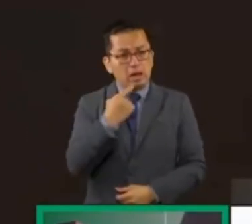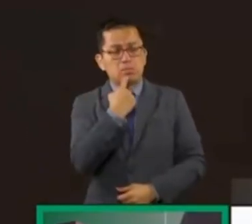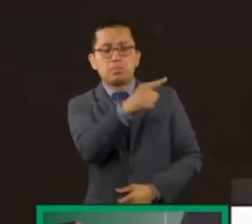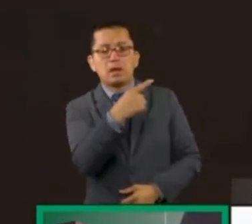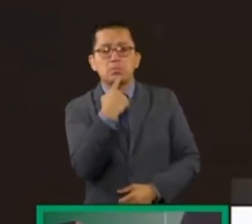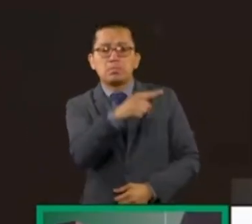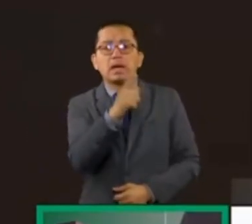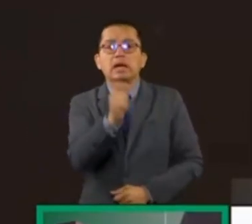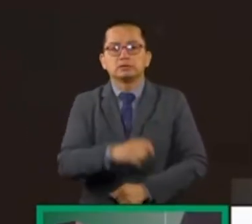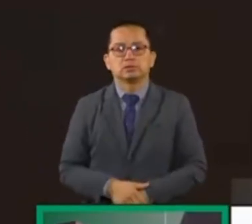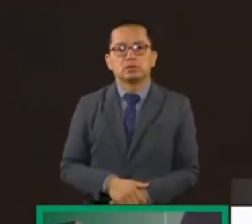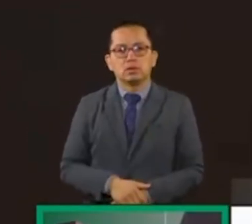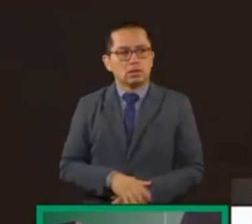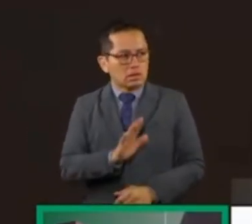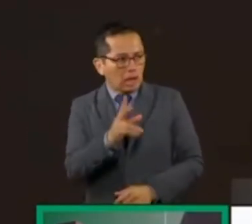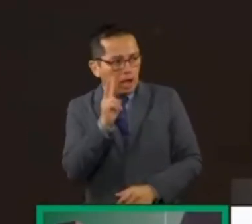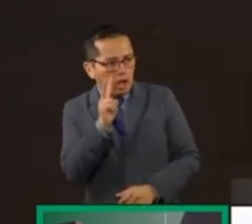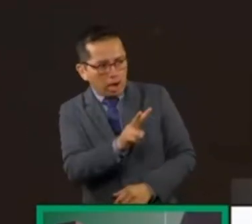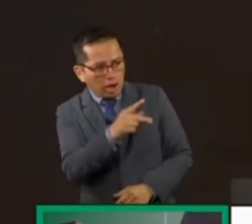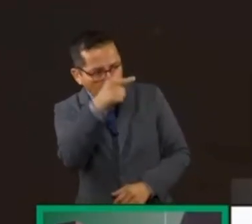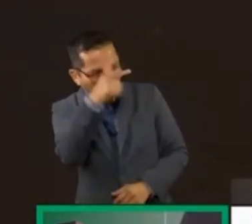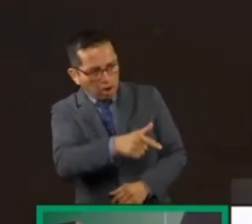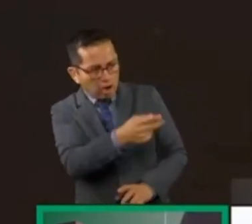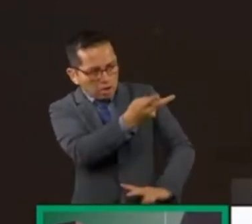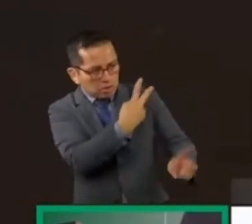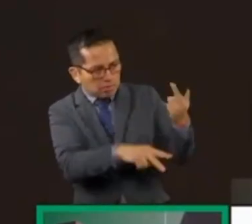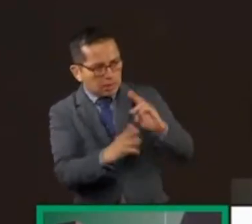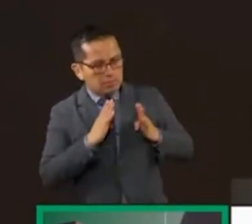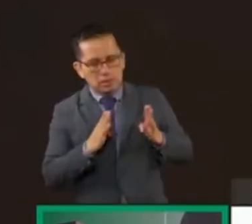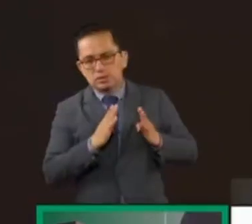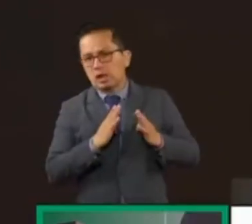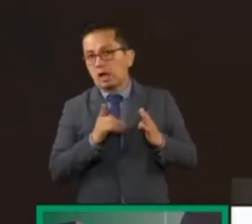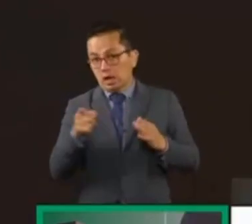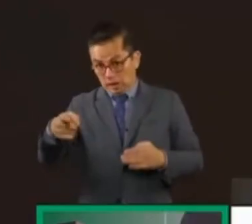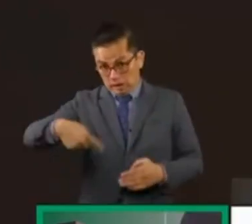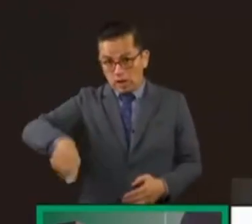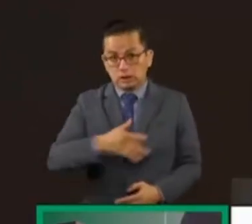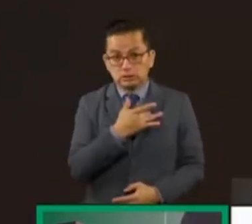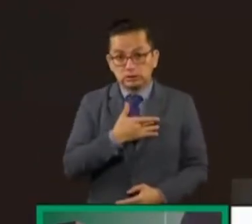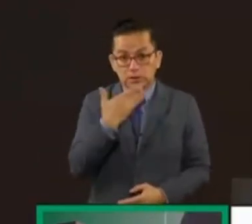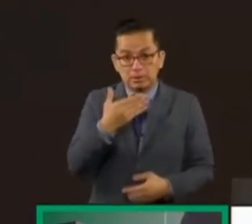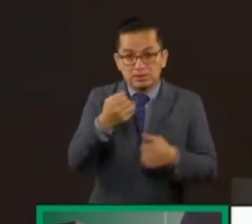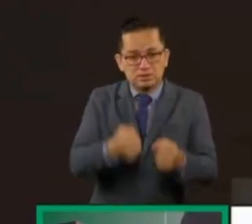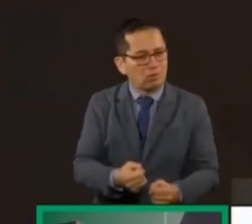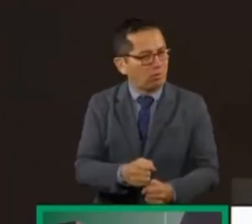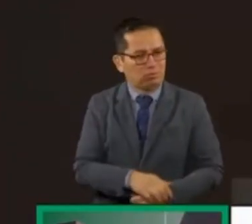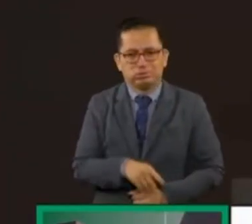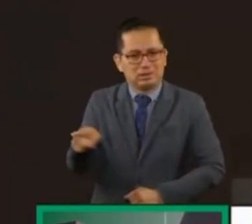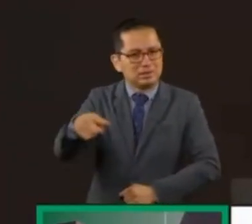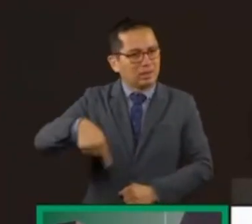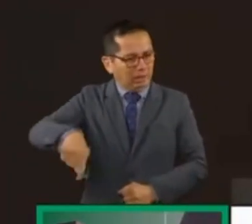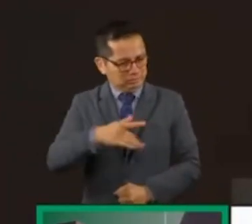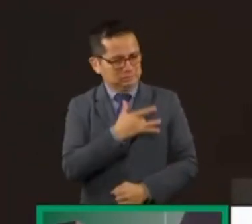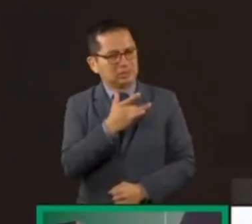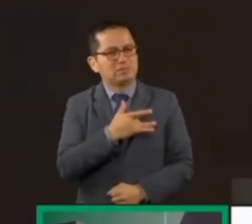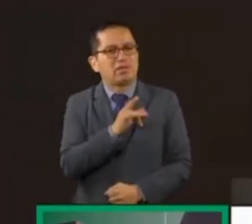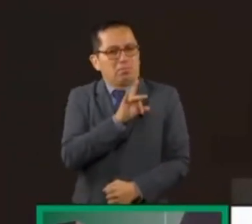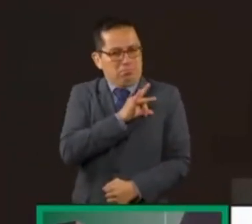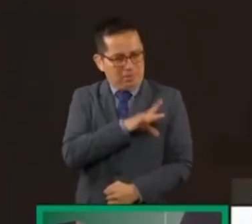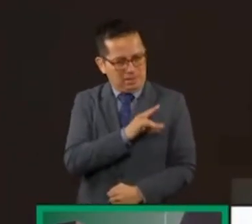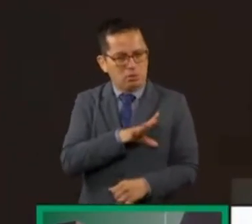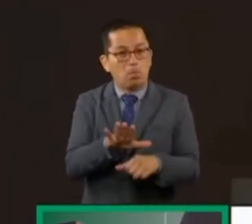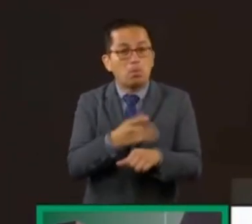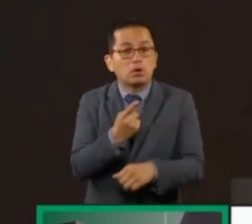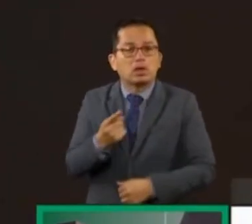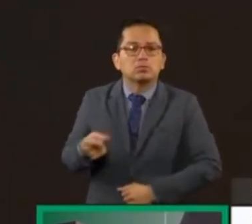cuando ven llegar a fuerzas militares a sus comunidades no sienten protección, sienten miedo. Porque han vivido